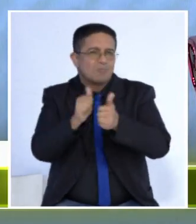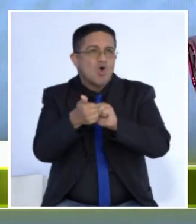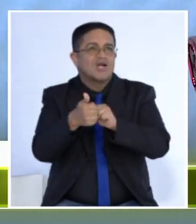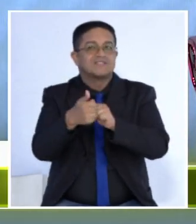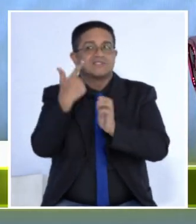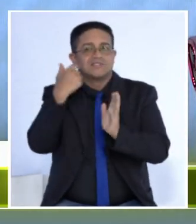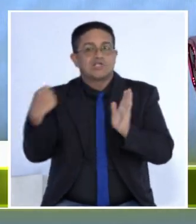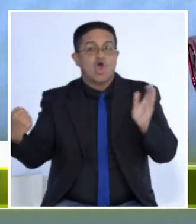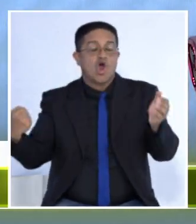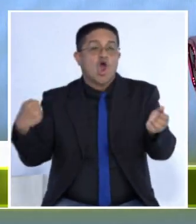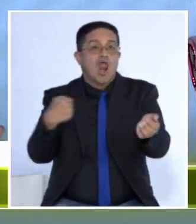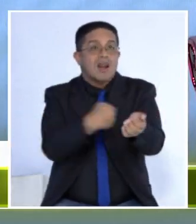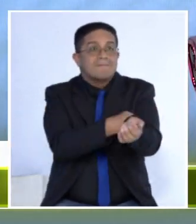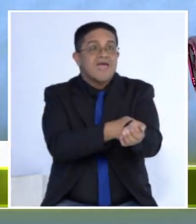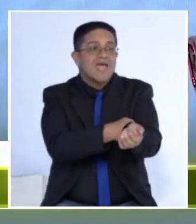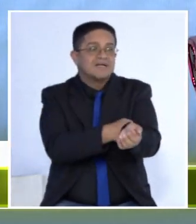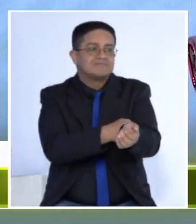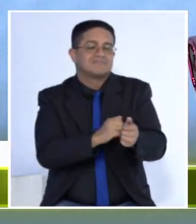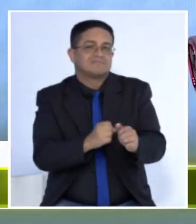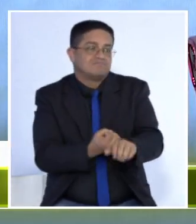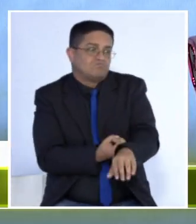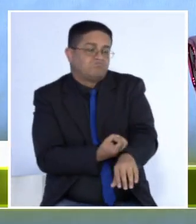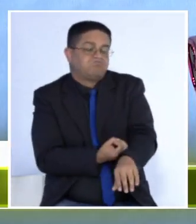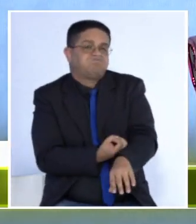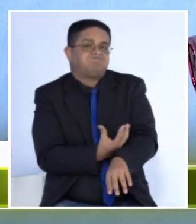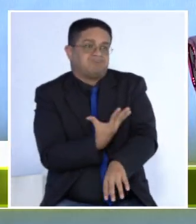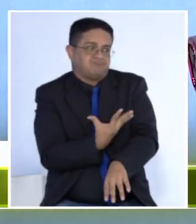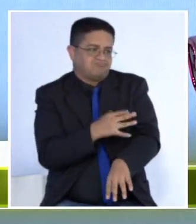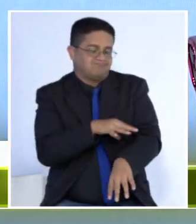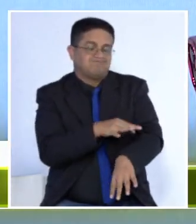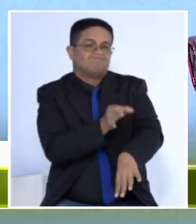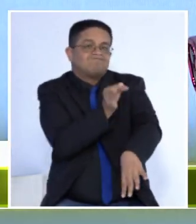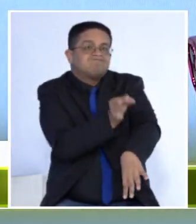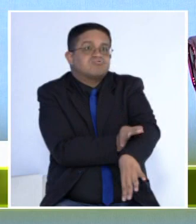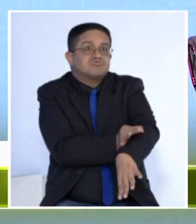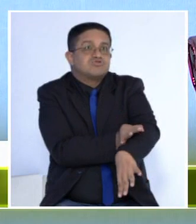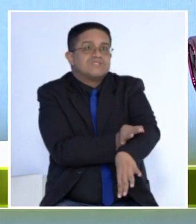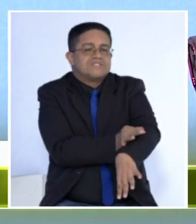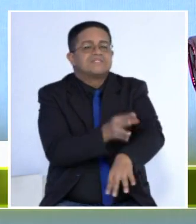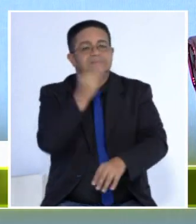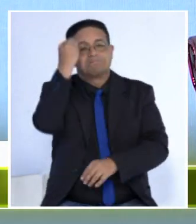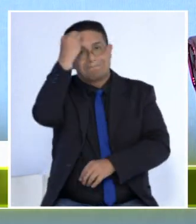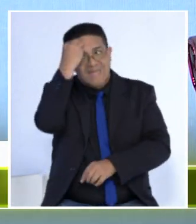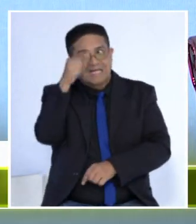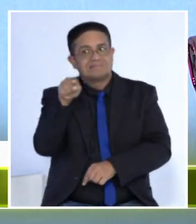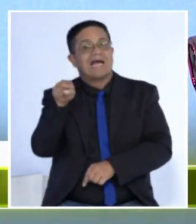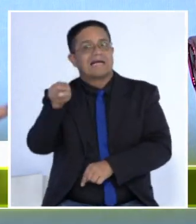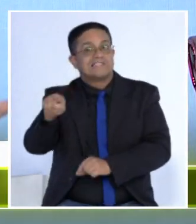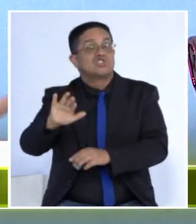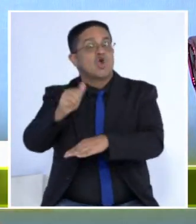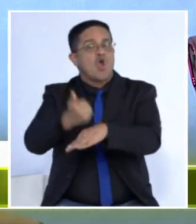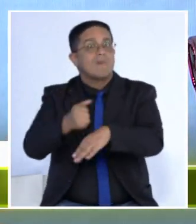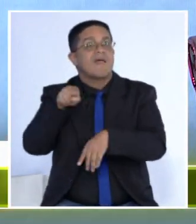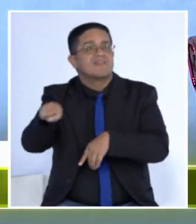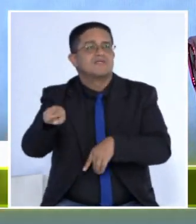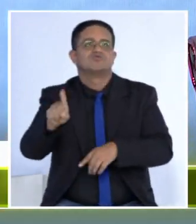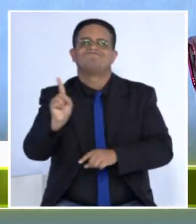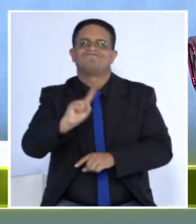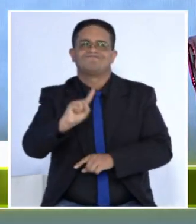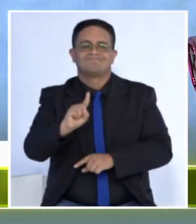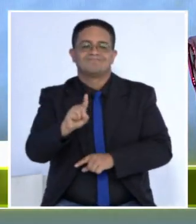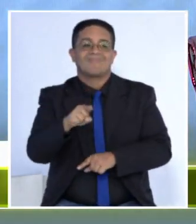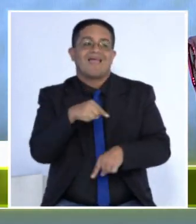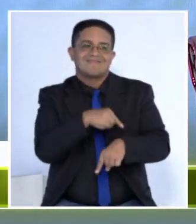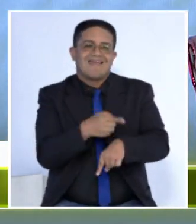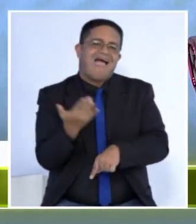se golpean, les sale algún aumento de volumen, alguna pelota y lo relacionan con eso. No, allí ya había algo, se